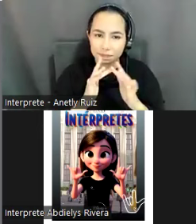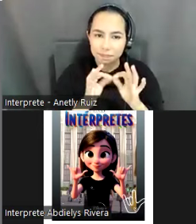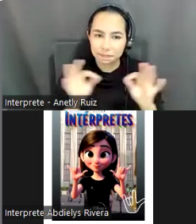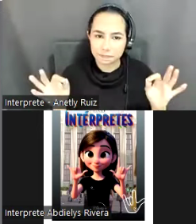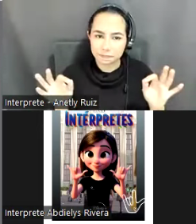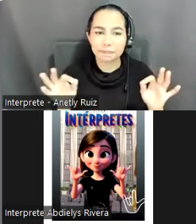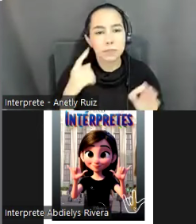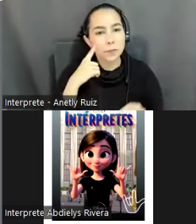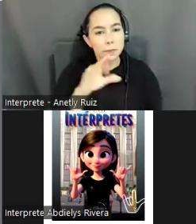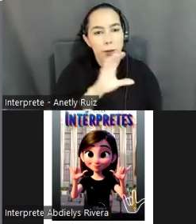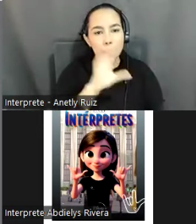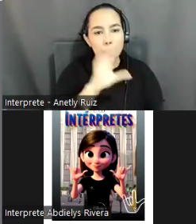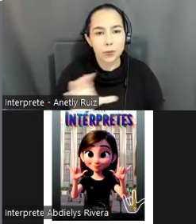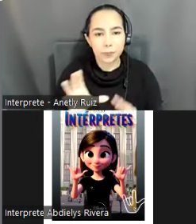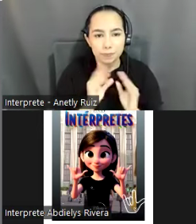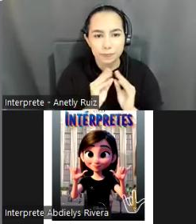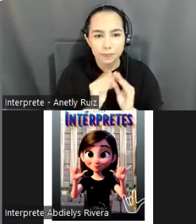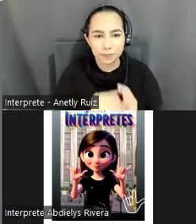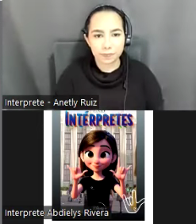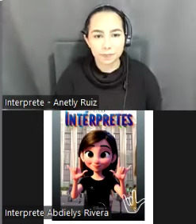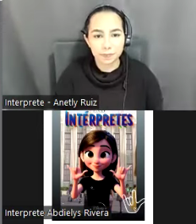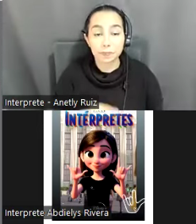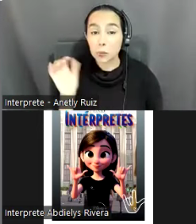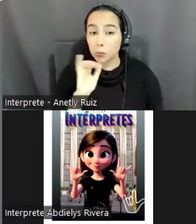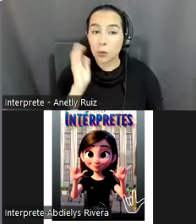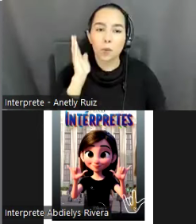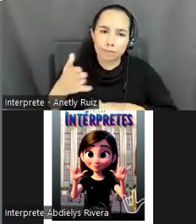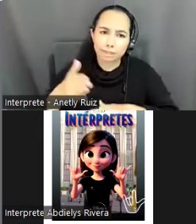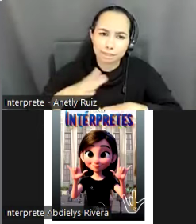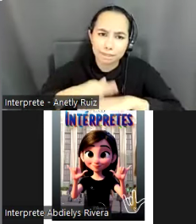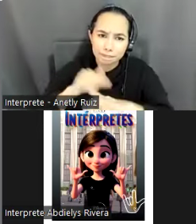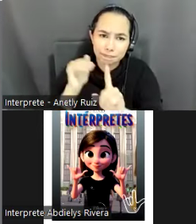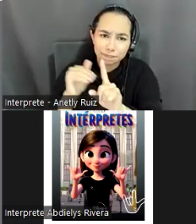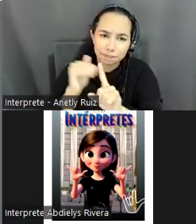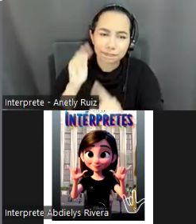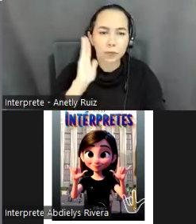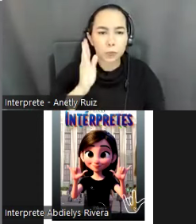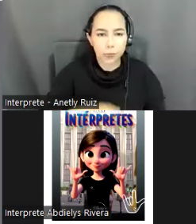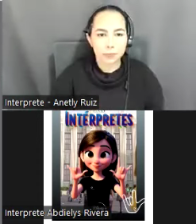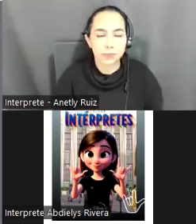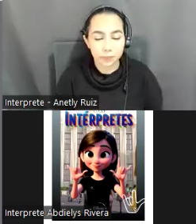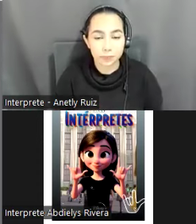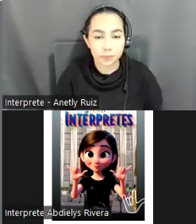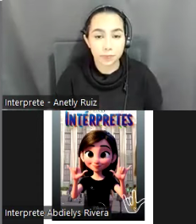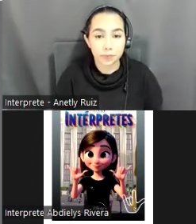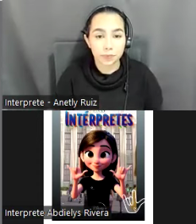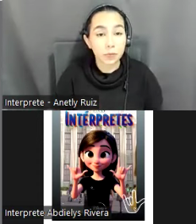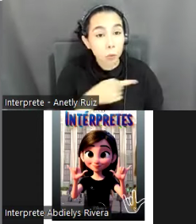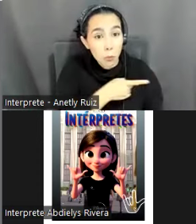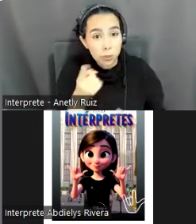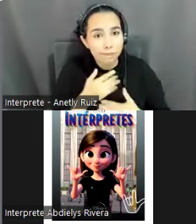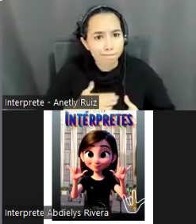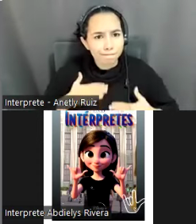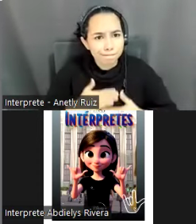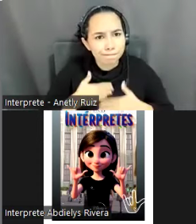que se unan a las sesiones y de igual manera los recordatorios. Esperemos que esta información que se está brindando sea grata y que